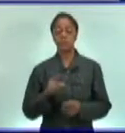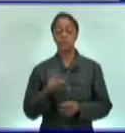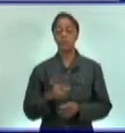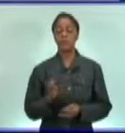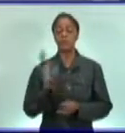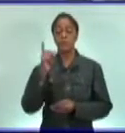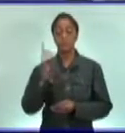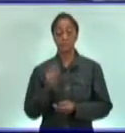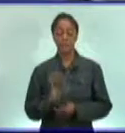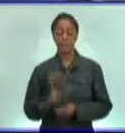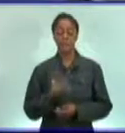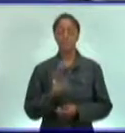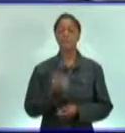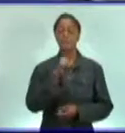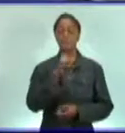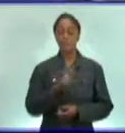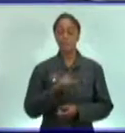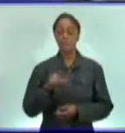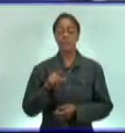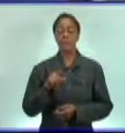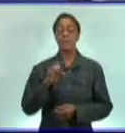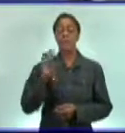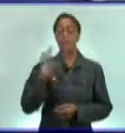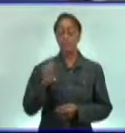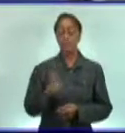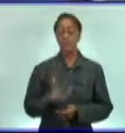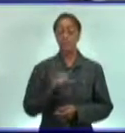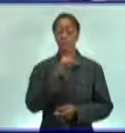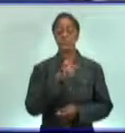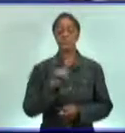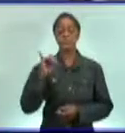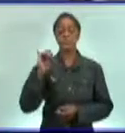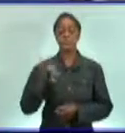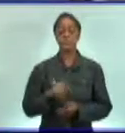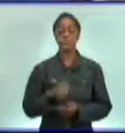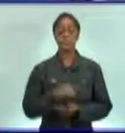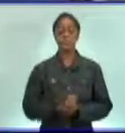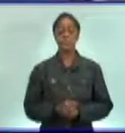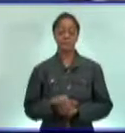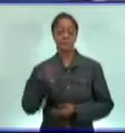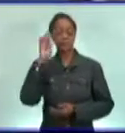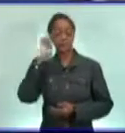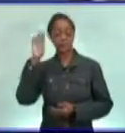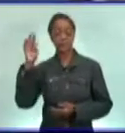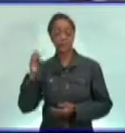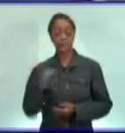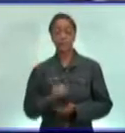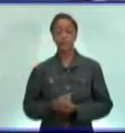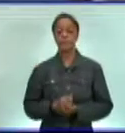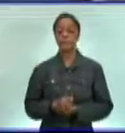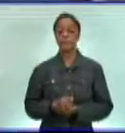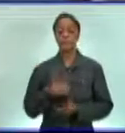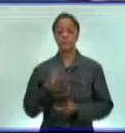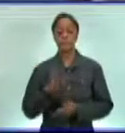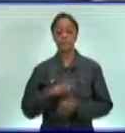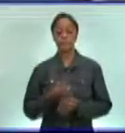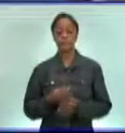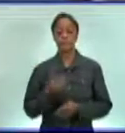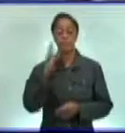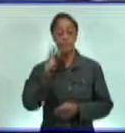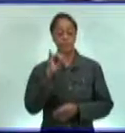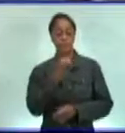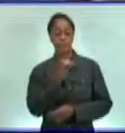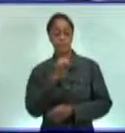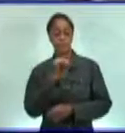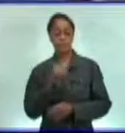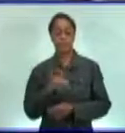página 115 y 116. Recordemos entonces, a través del siguiente